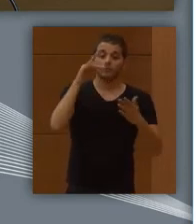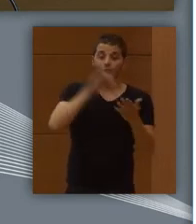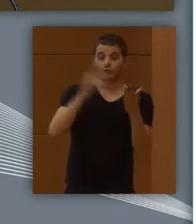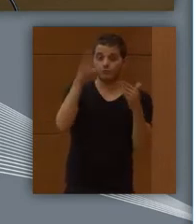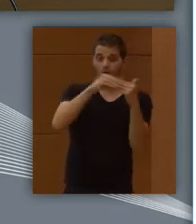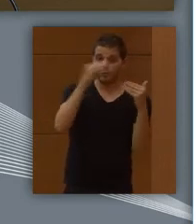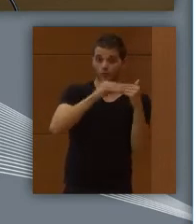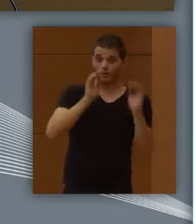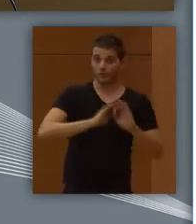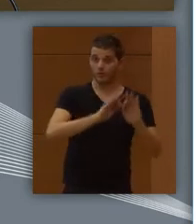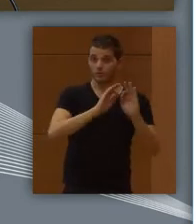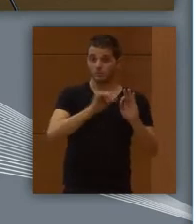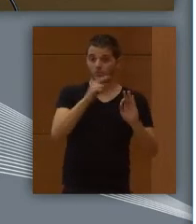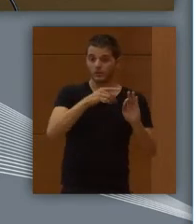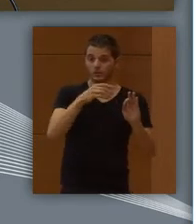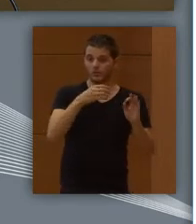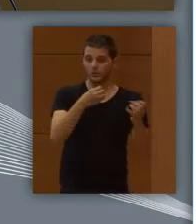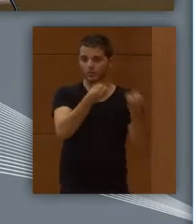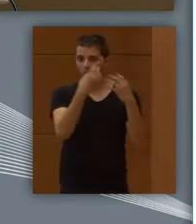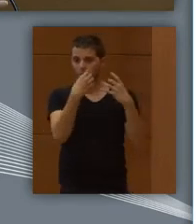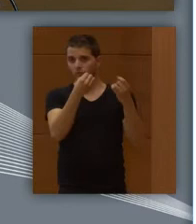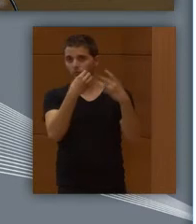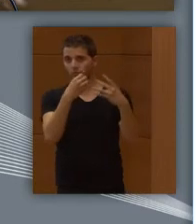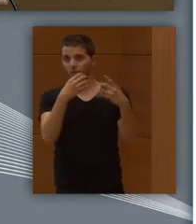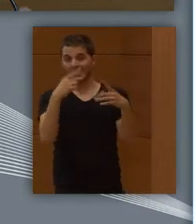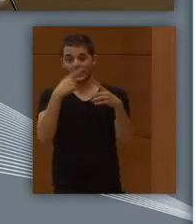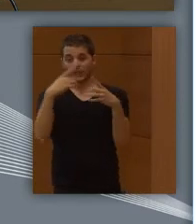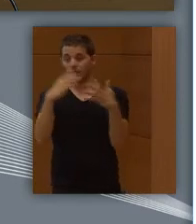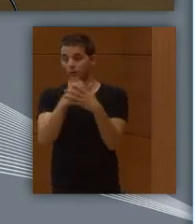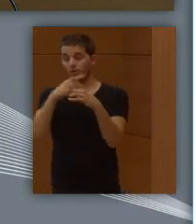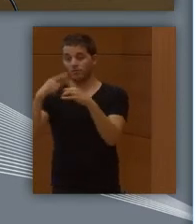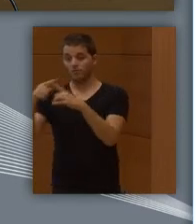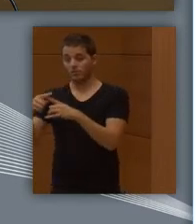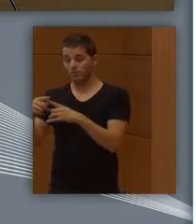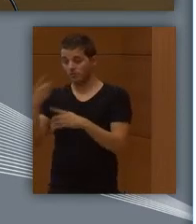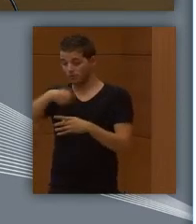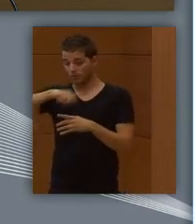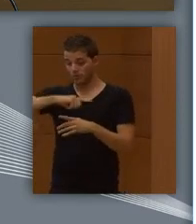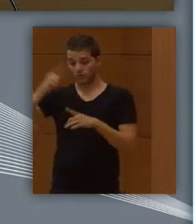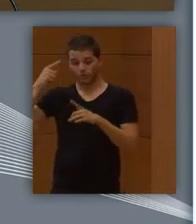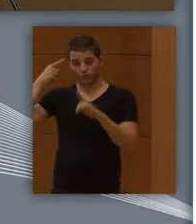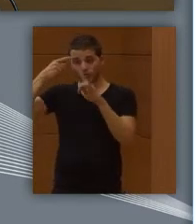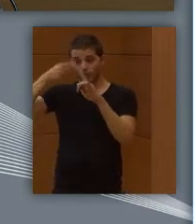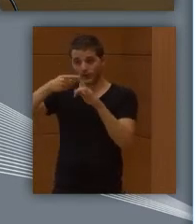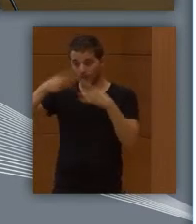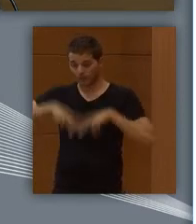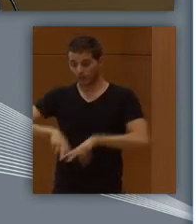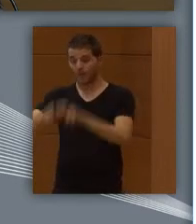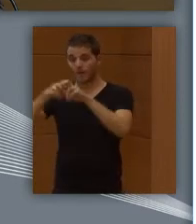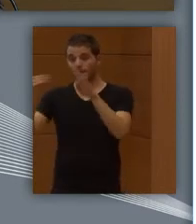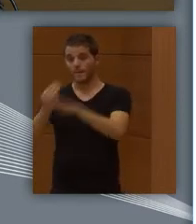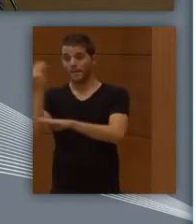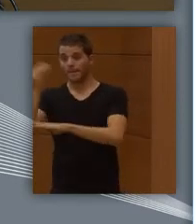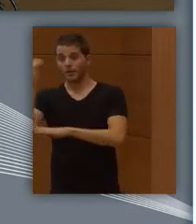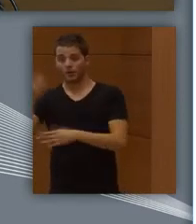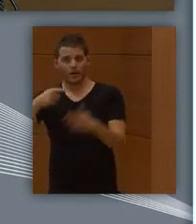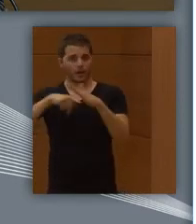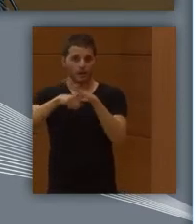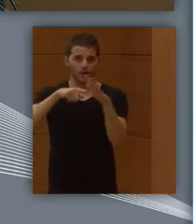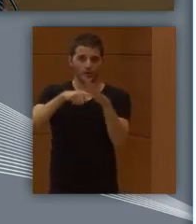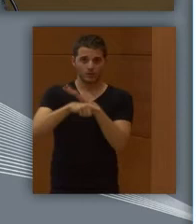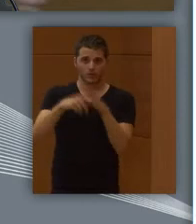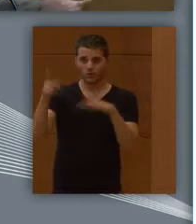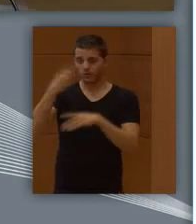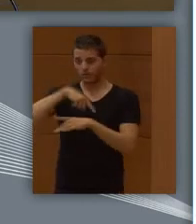usuarios y todo el conocimiento que eso nos genera para innovar a nivel tecnológico y también para mejorar los sistemas de gestión y